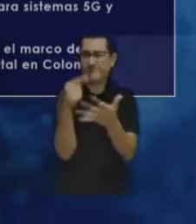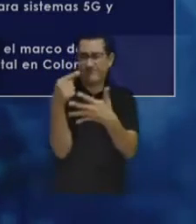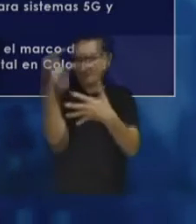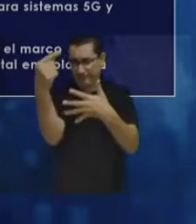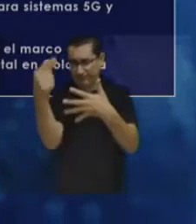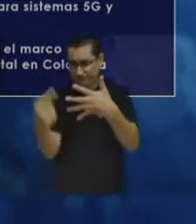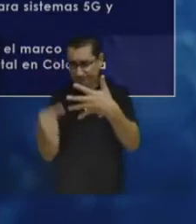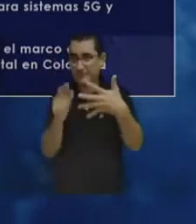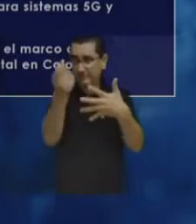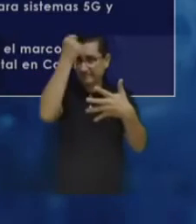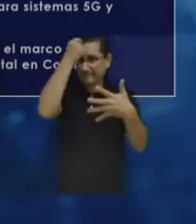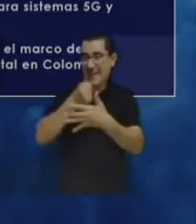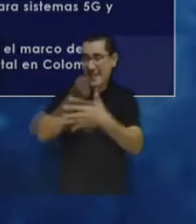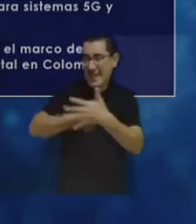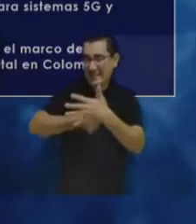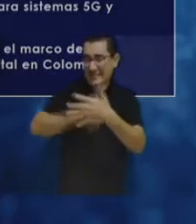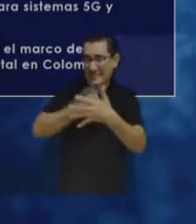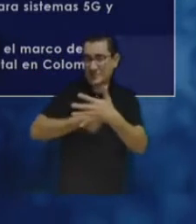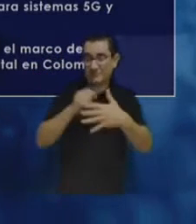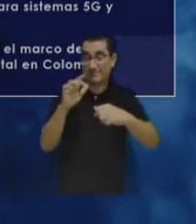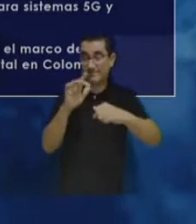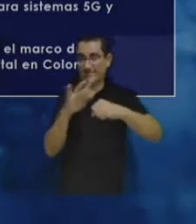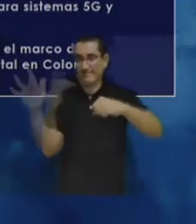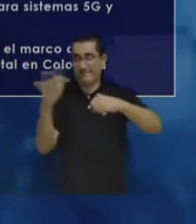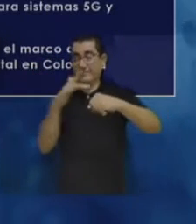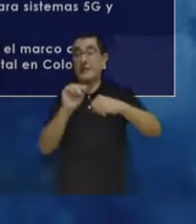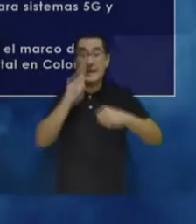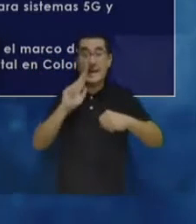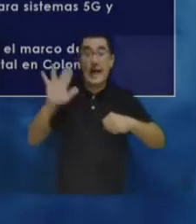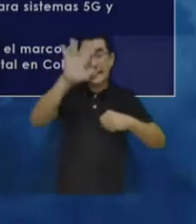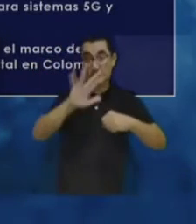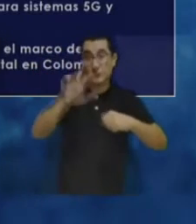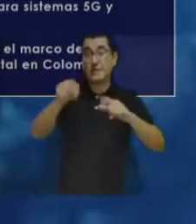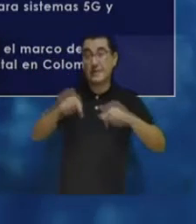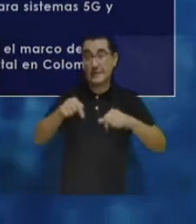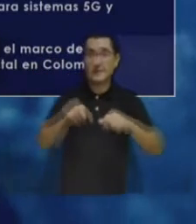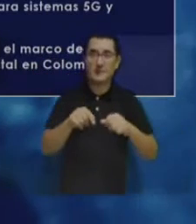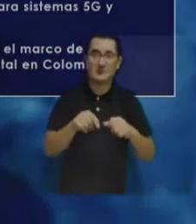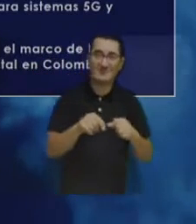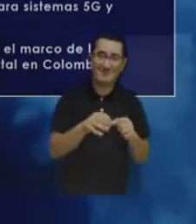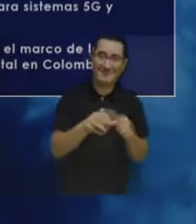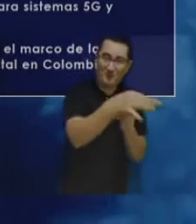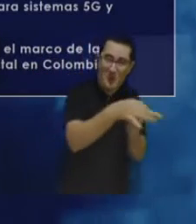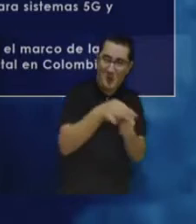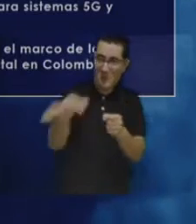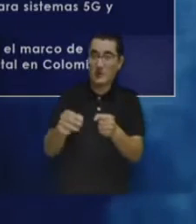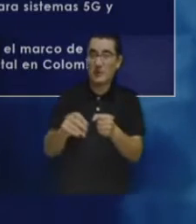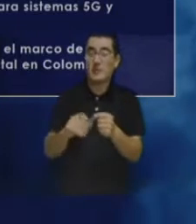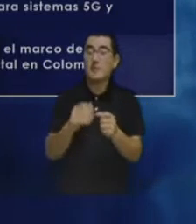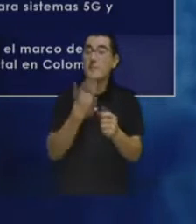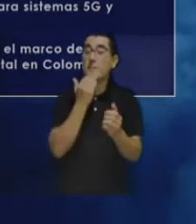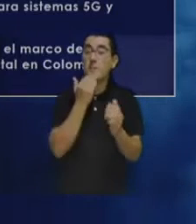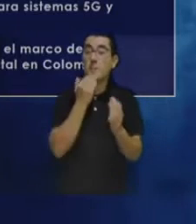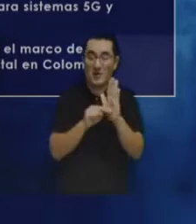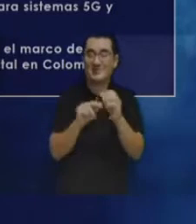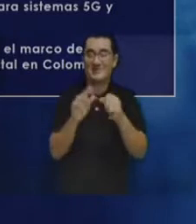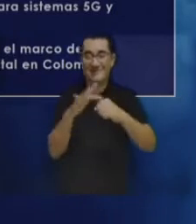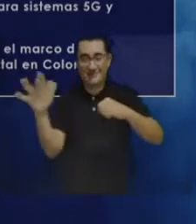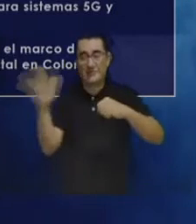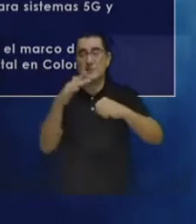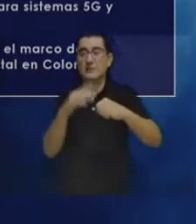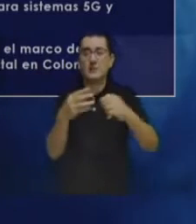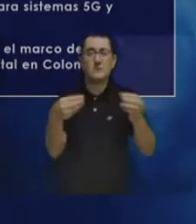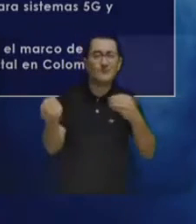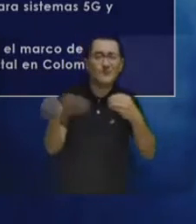niveles nacionales y regionales. Temas como la política de espectro, la regulación del espectro, la regulación internacional,